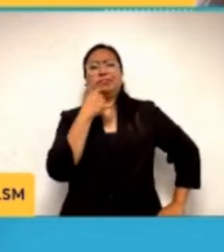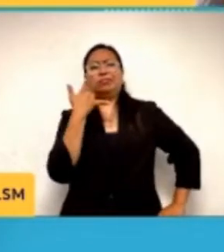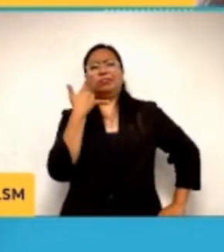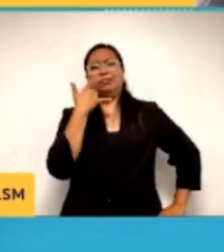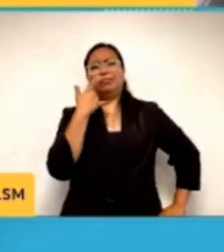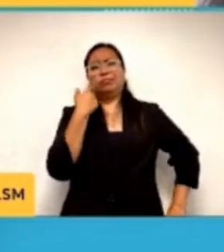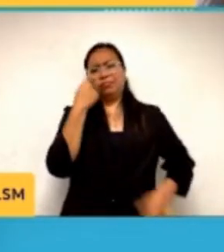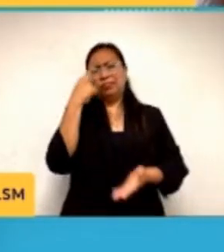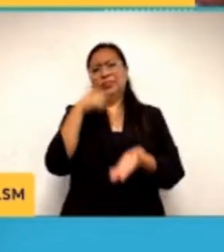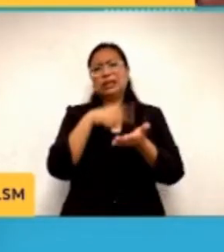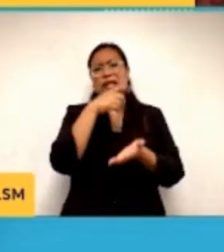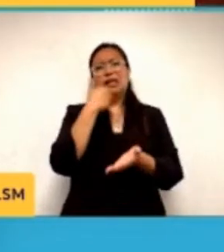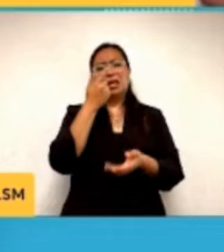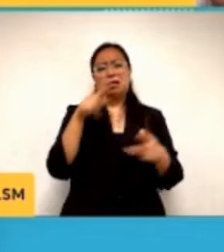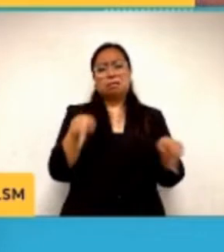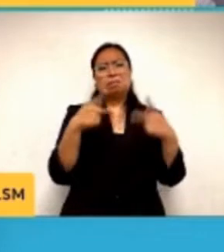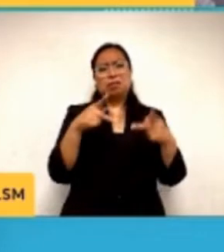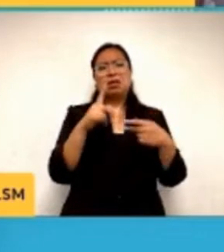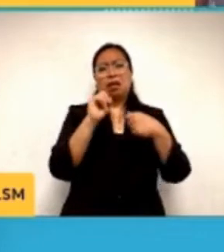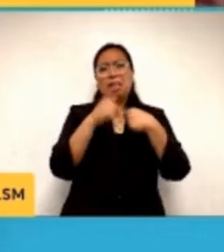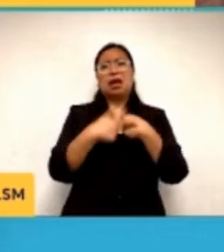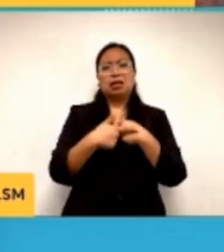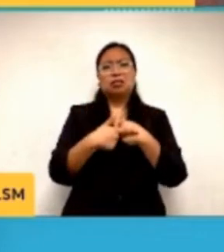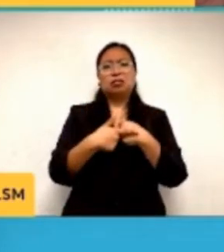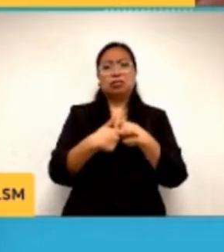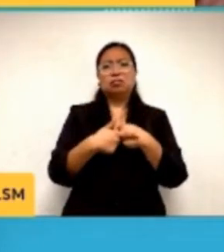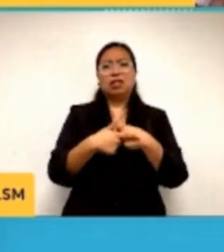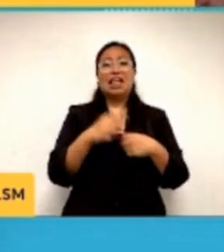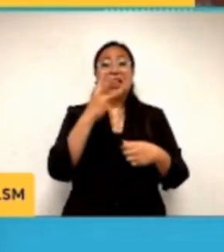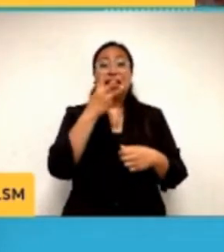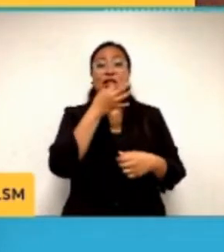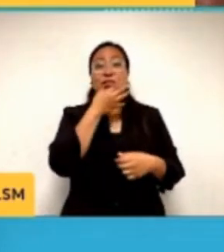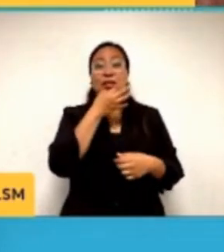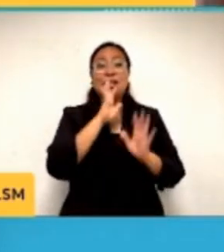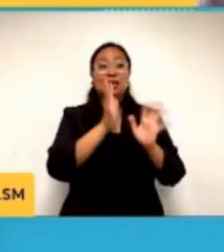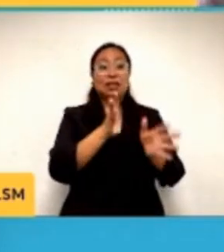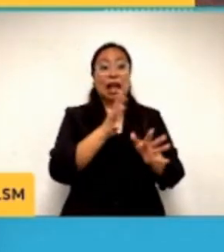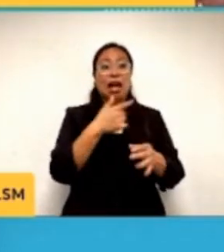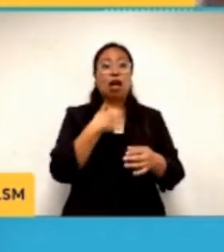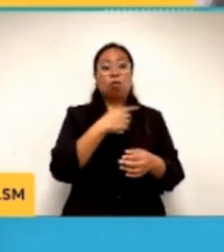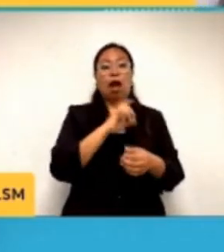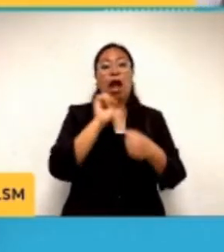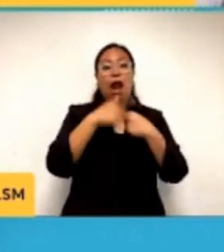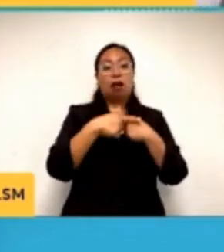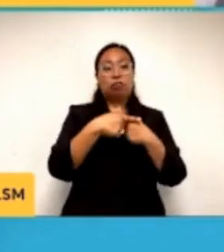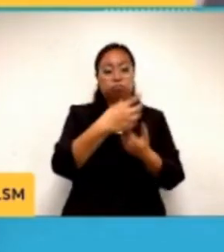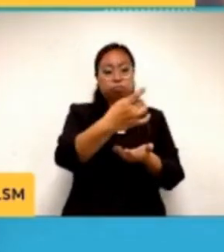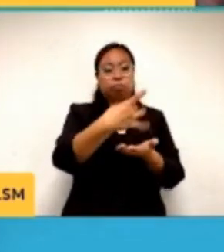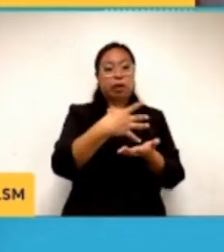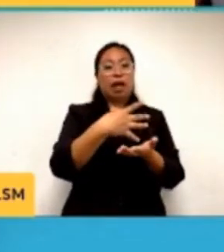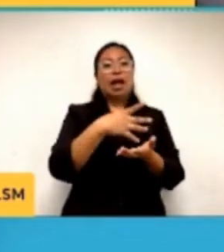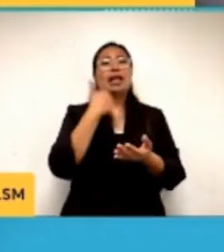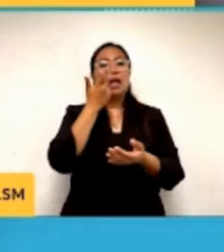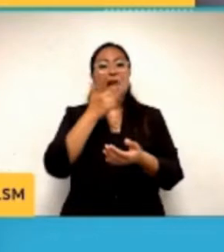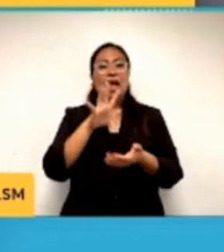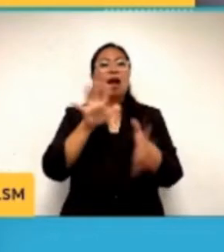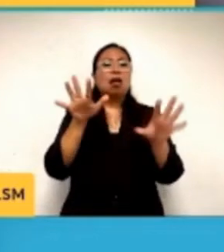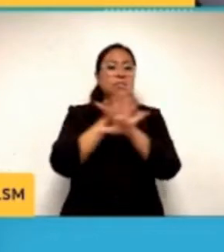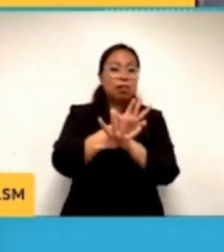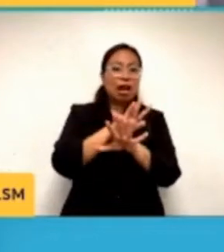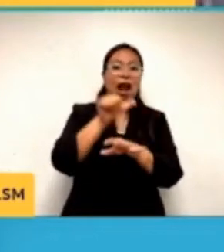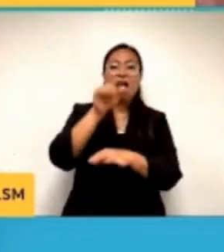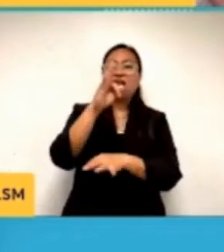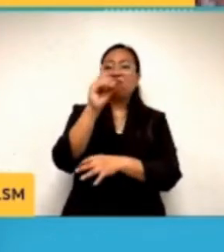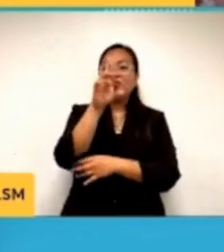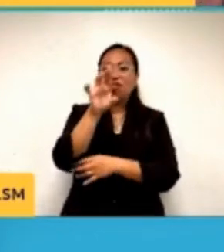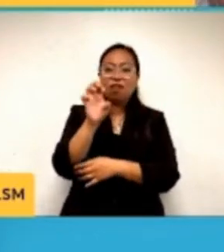me quiere vender algo. Y dicho y hecho, no pasan 3 minutos para que ya te esté ofreciendo cambiarte de Afore, venderte un